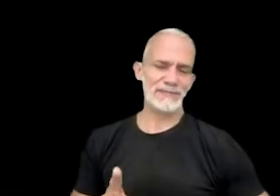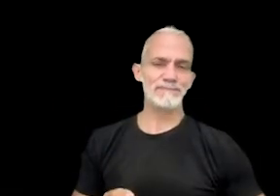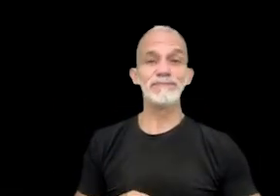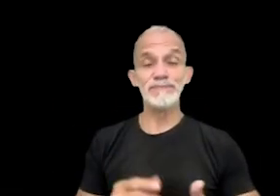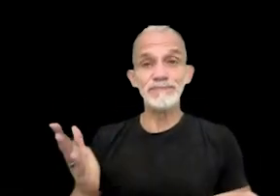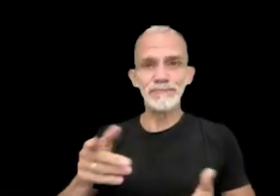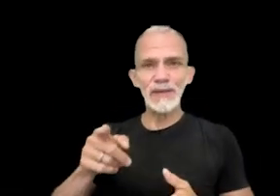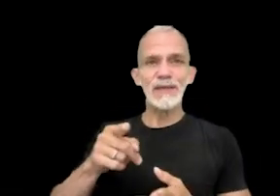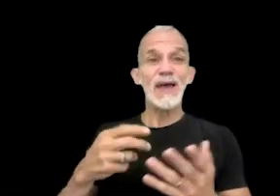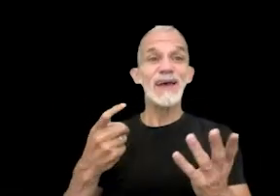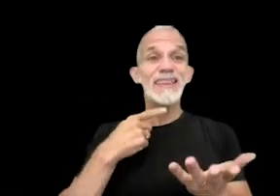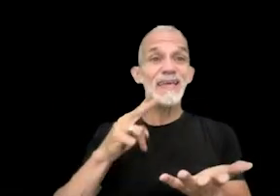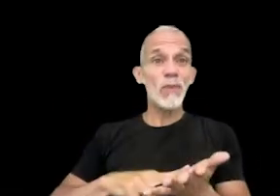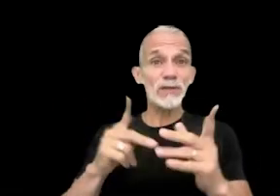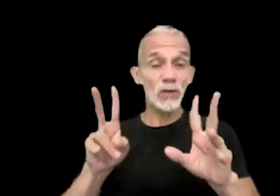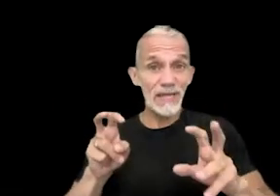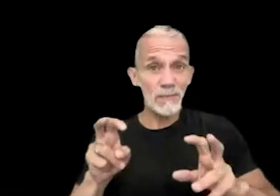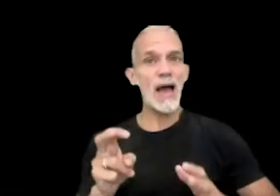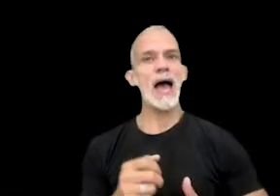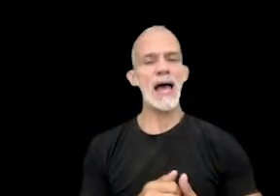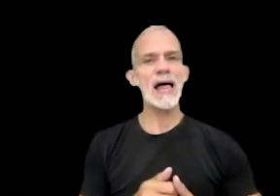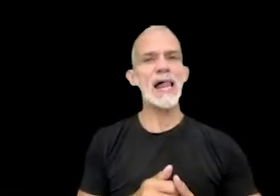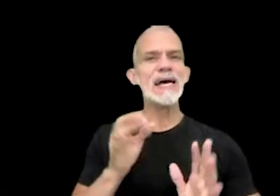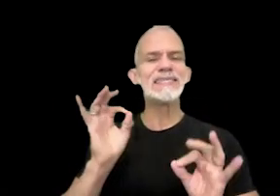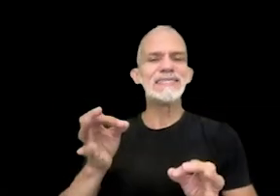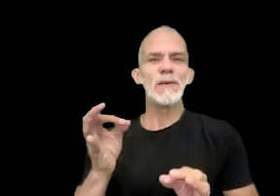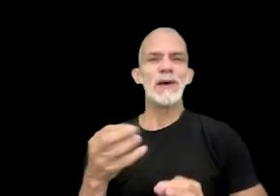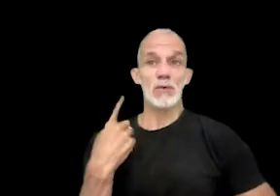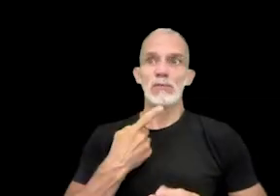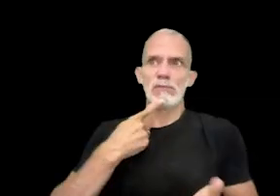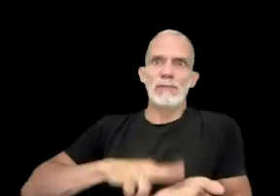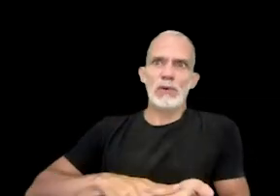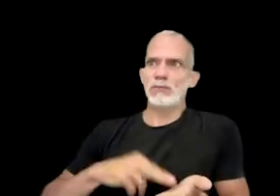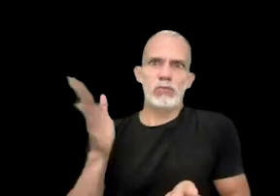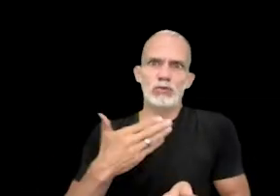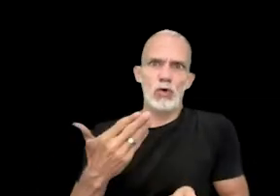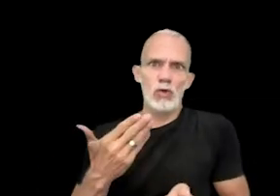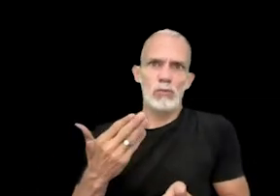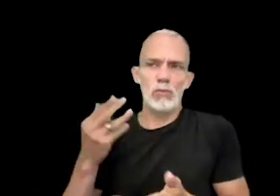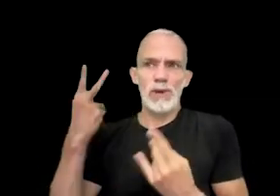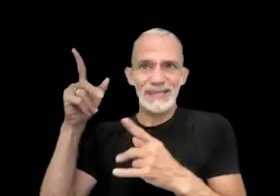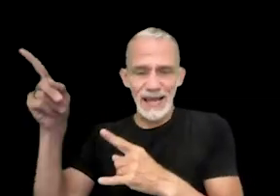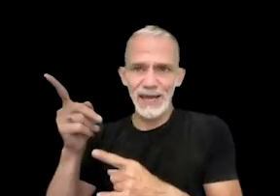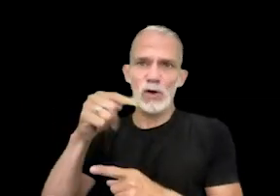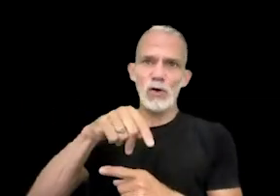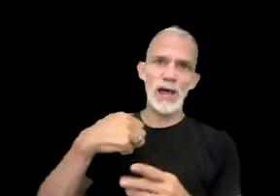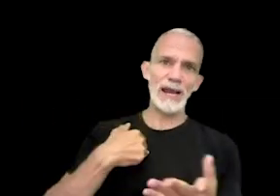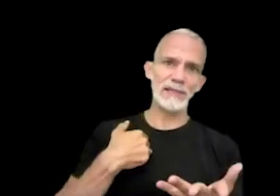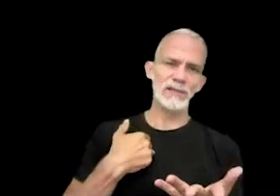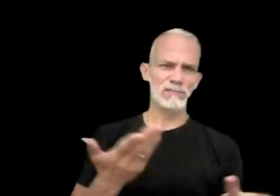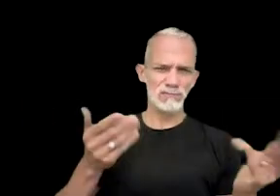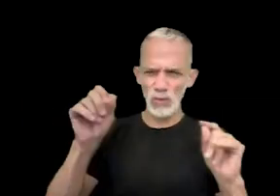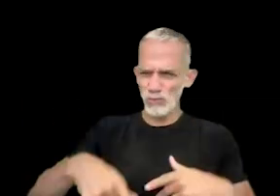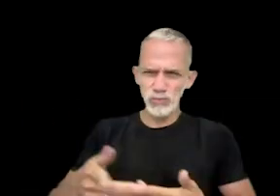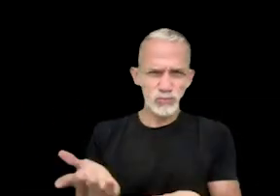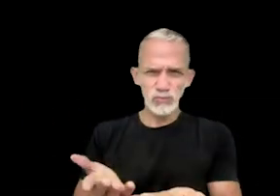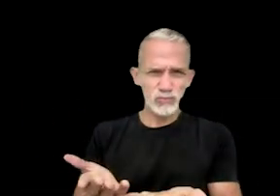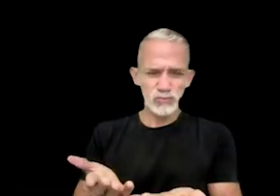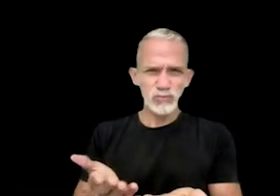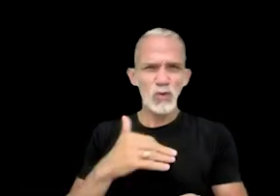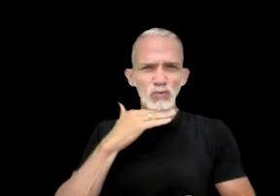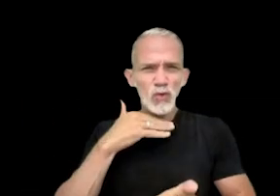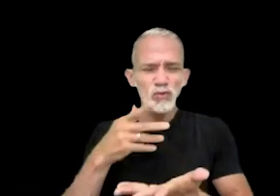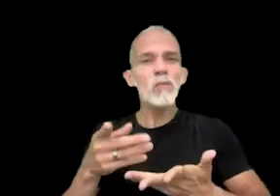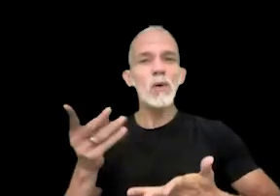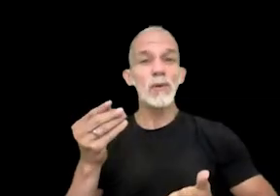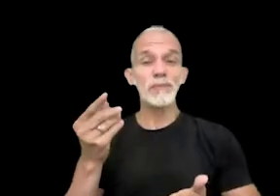el punto de vista fiscal, sabemos que tenemos que tributar por todo. La torpeza que cometen muchos es pensar que se